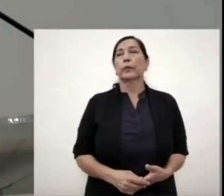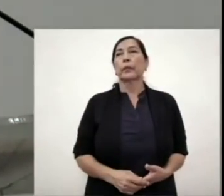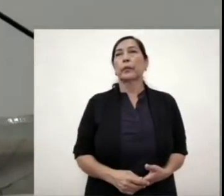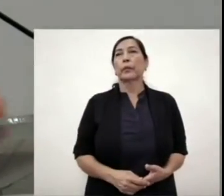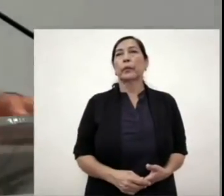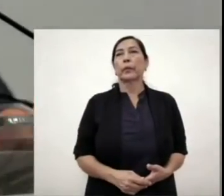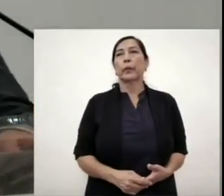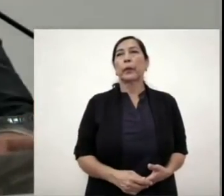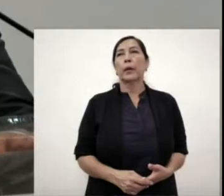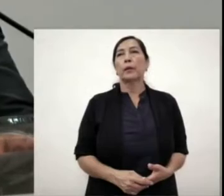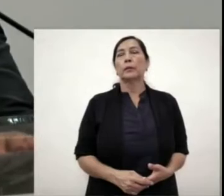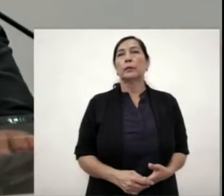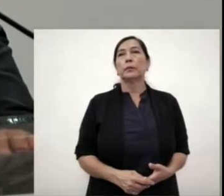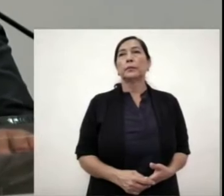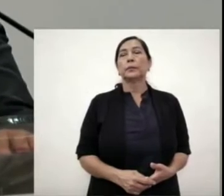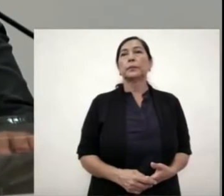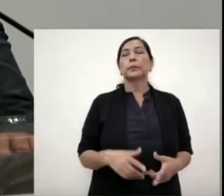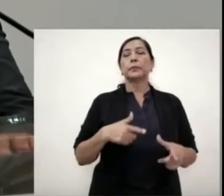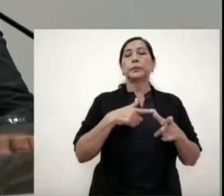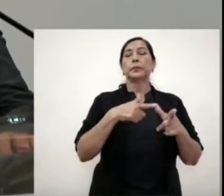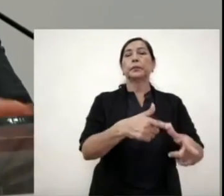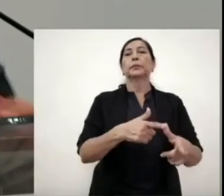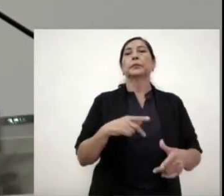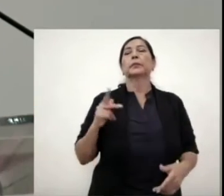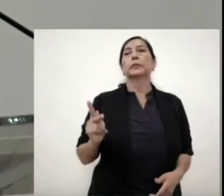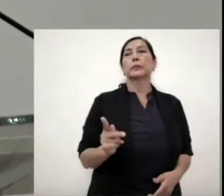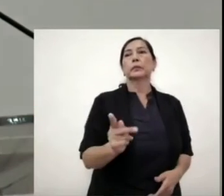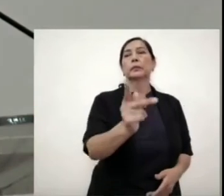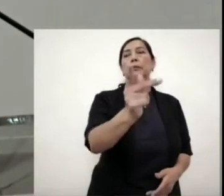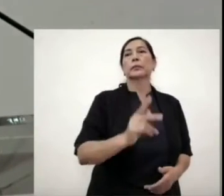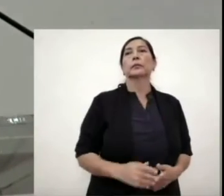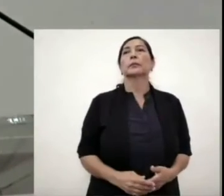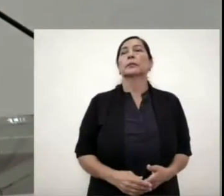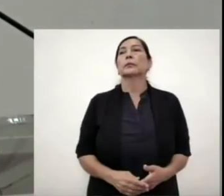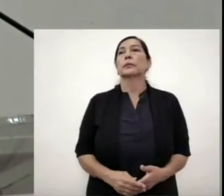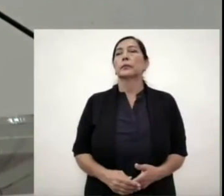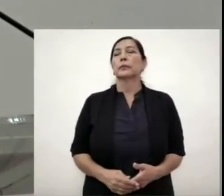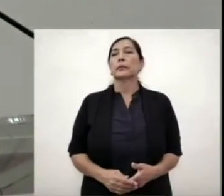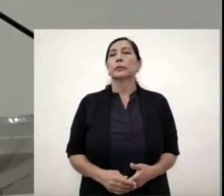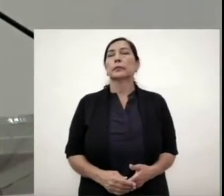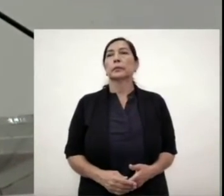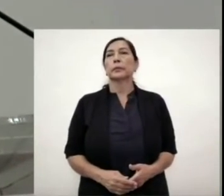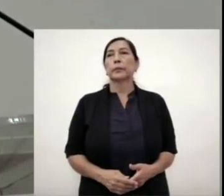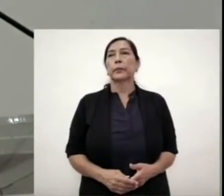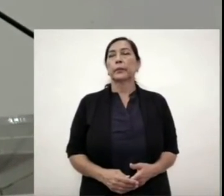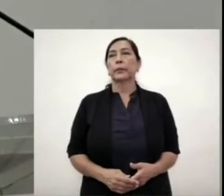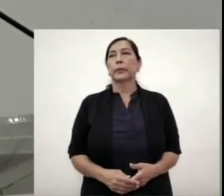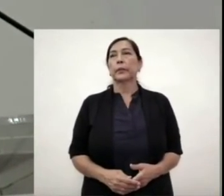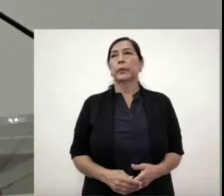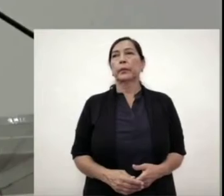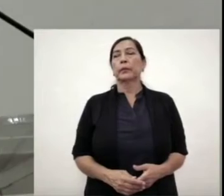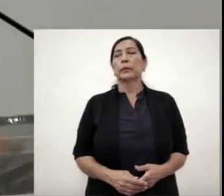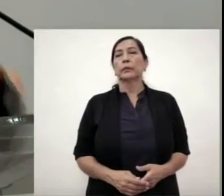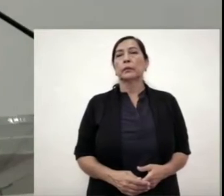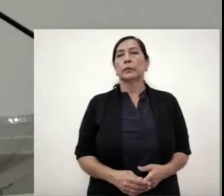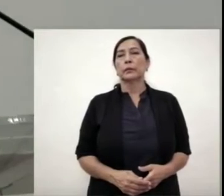presidente. Siguiente pregunta, María Teresa de Jesús Chávez, medio Contracorriente.